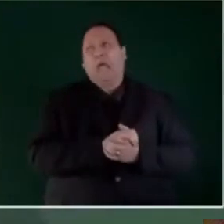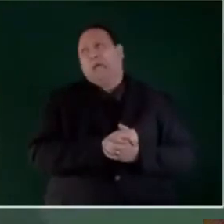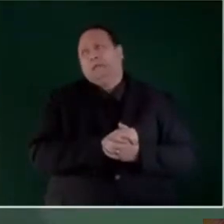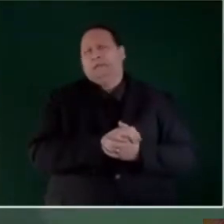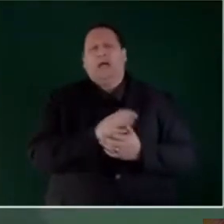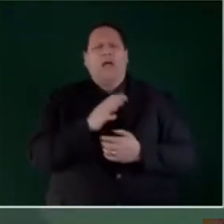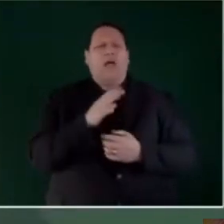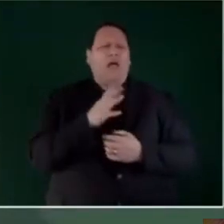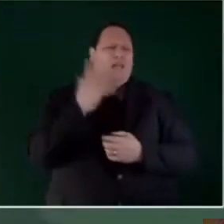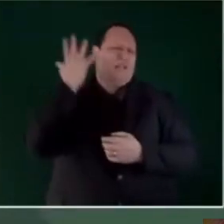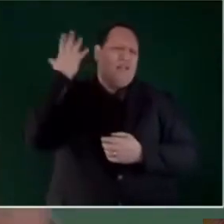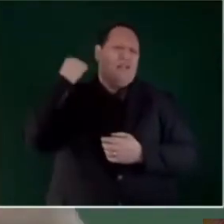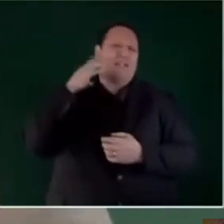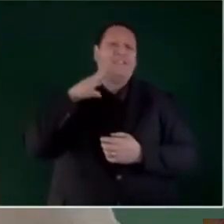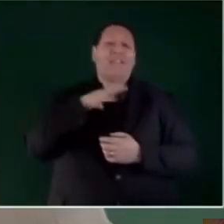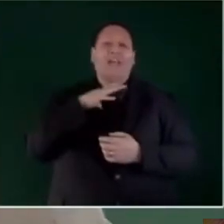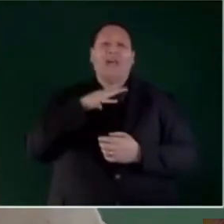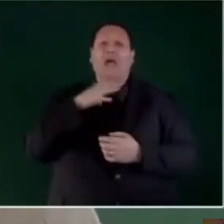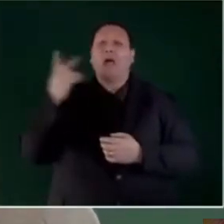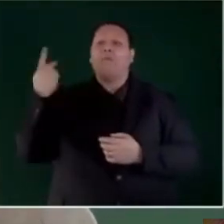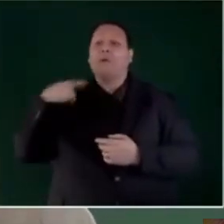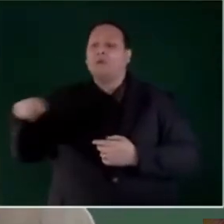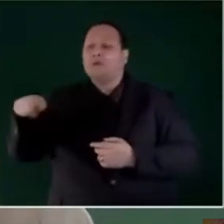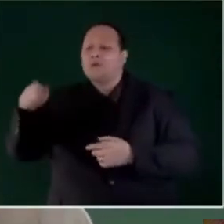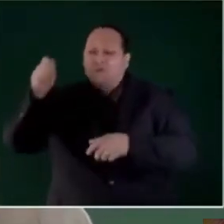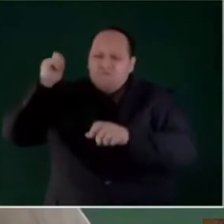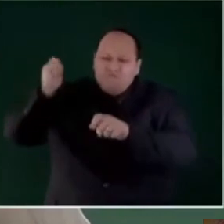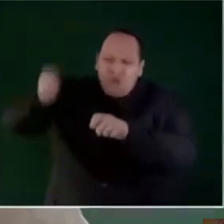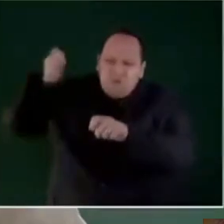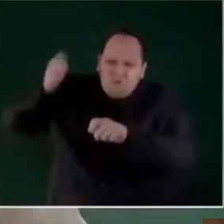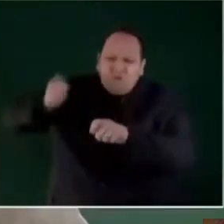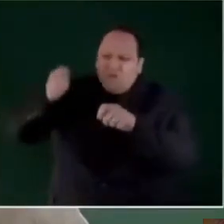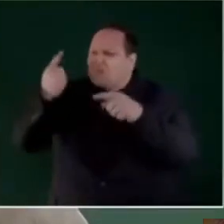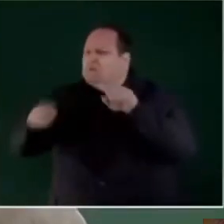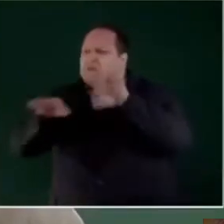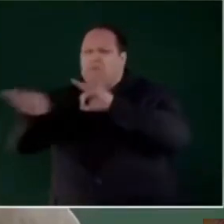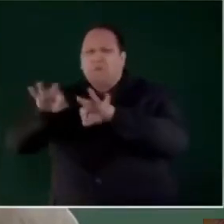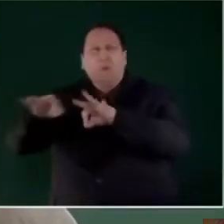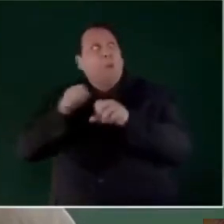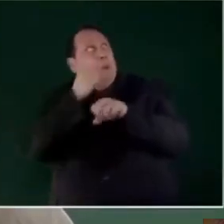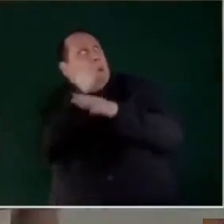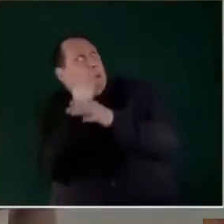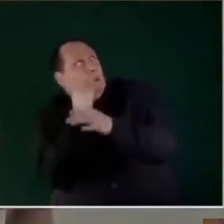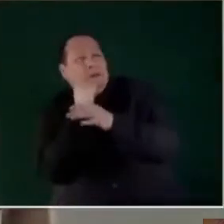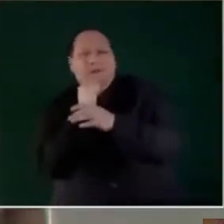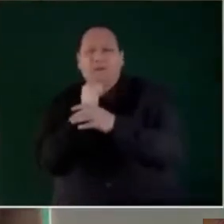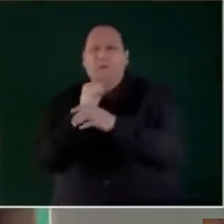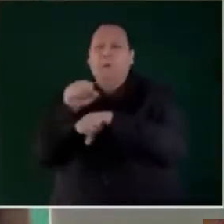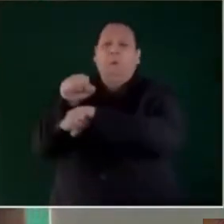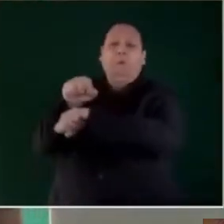habían peones acasillados, había esclavitud.